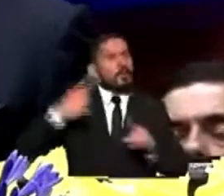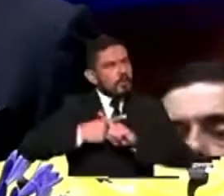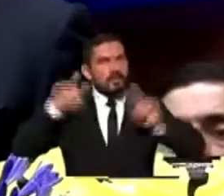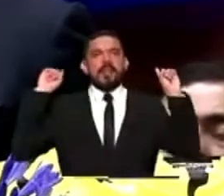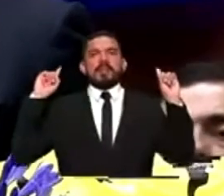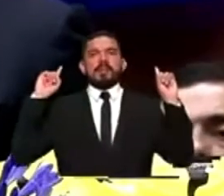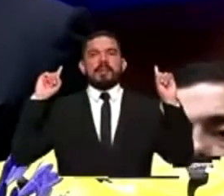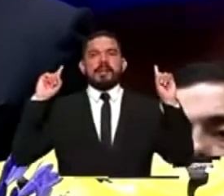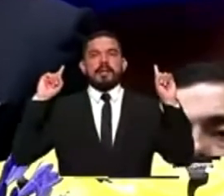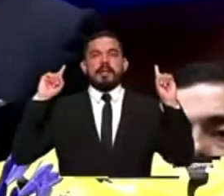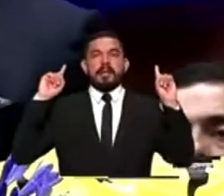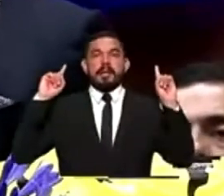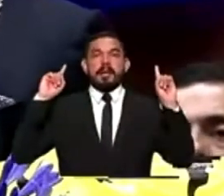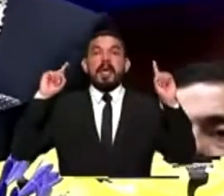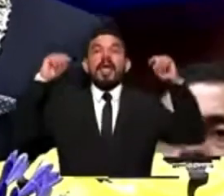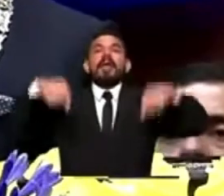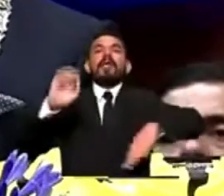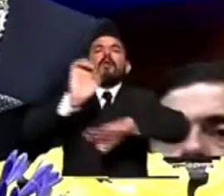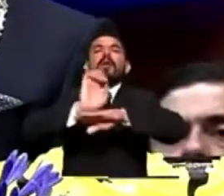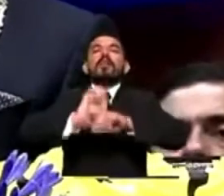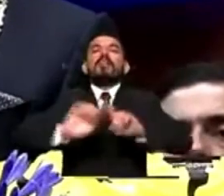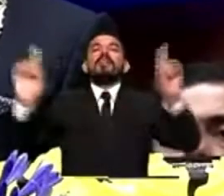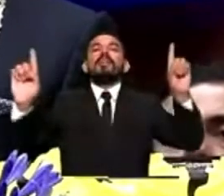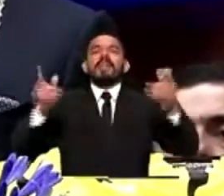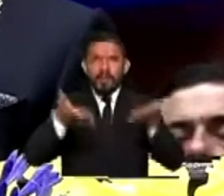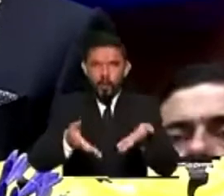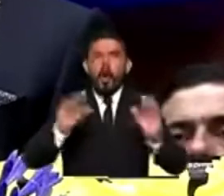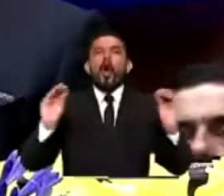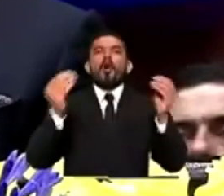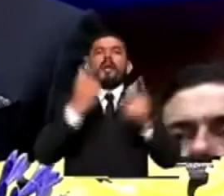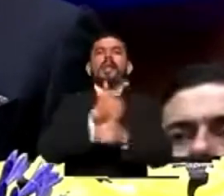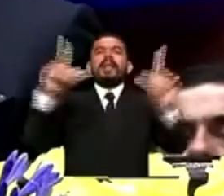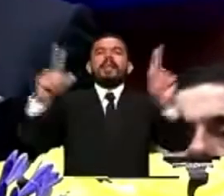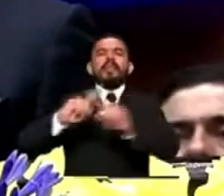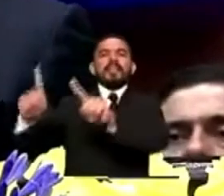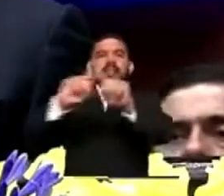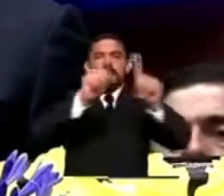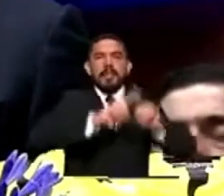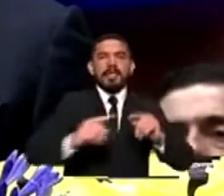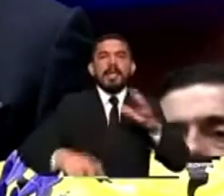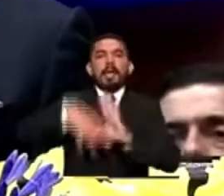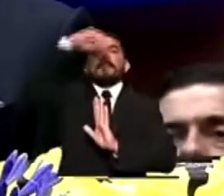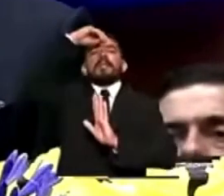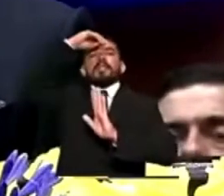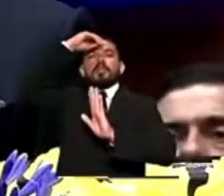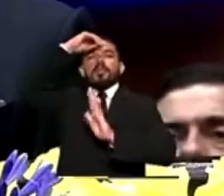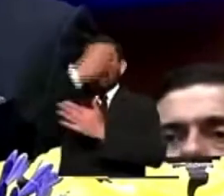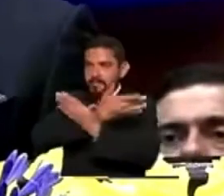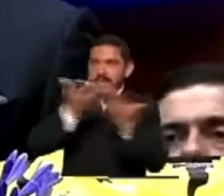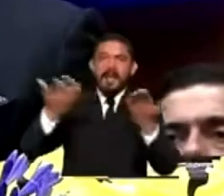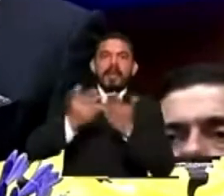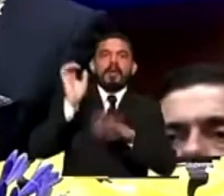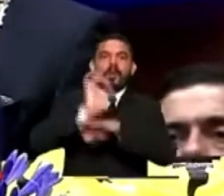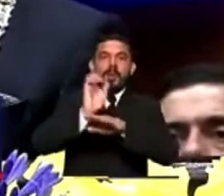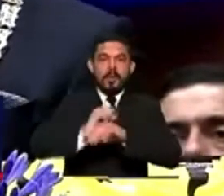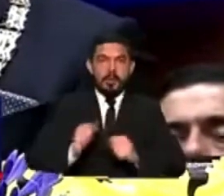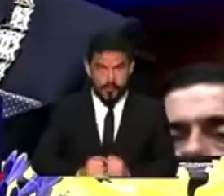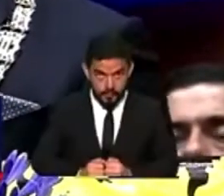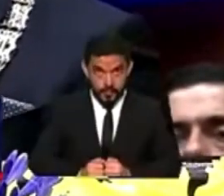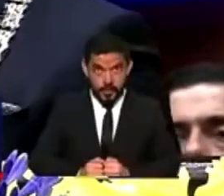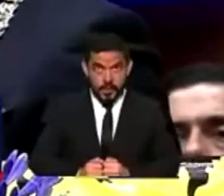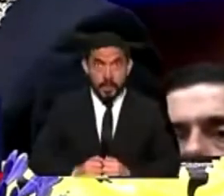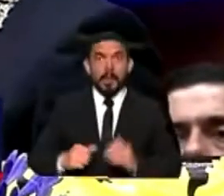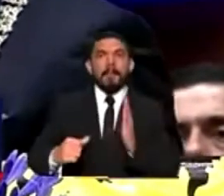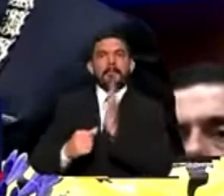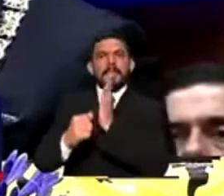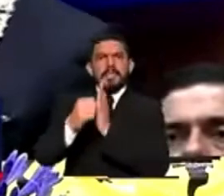muchos. Pero así es el Ecuador, joven, libre, diverso y emprendedor. Pocos gabinetes en la historia han sido